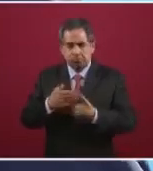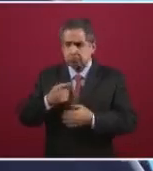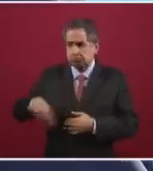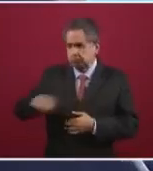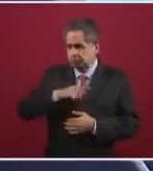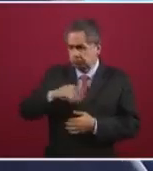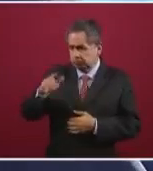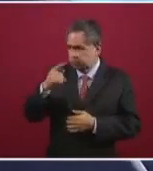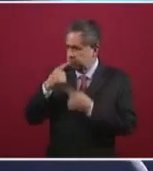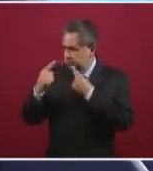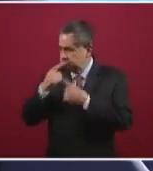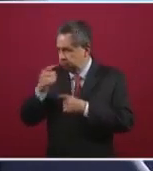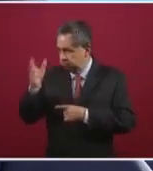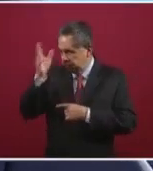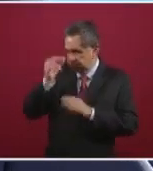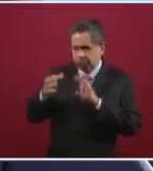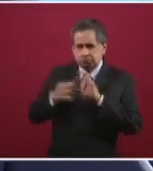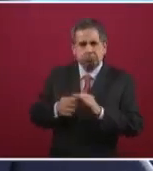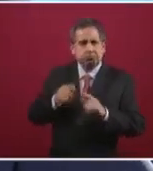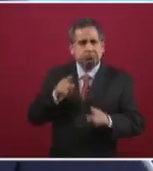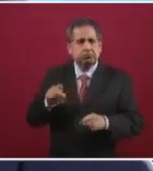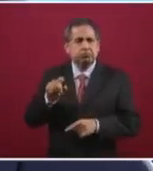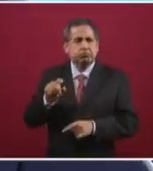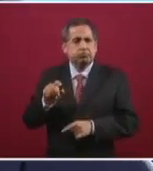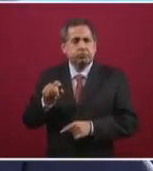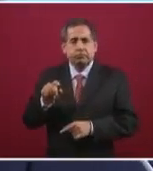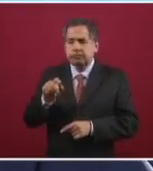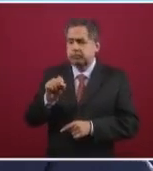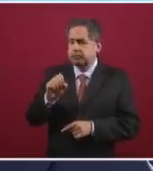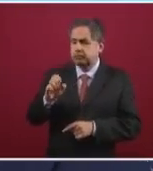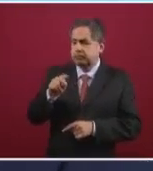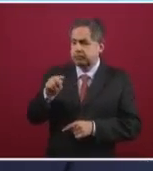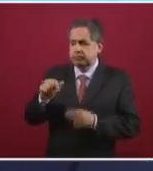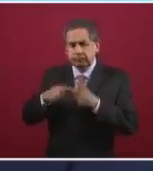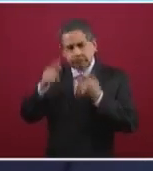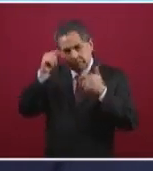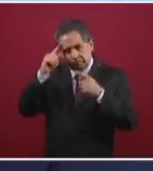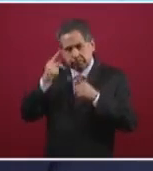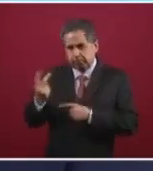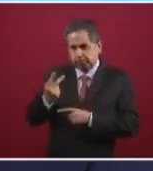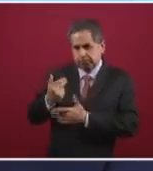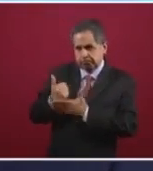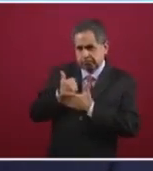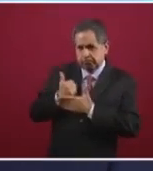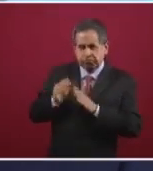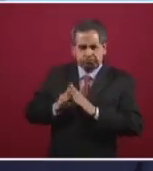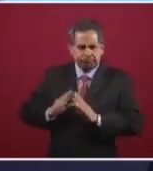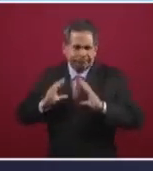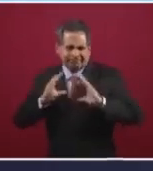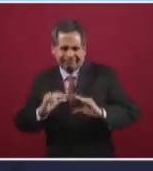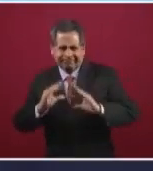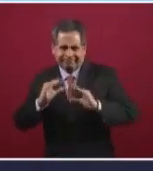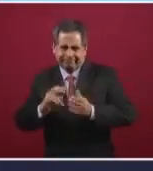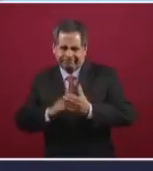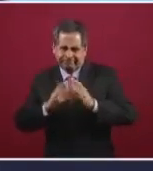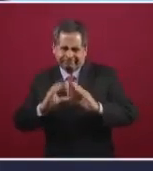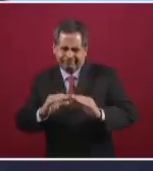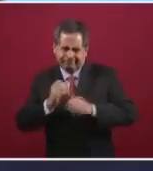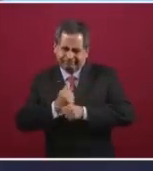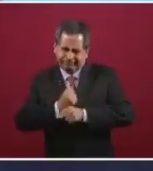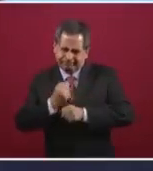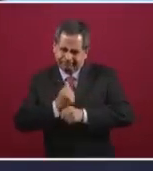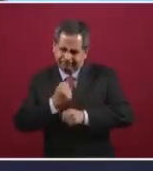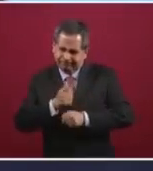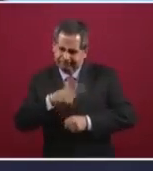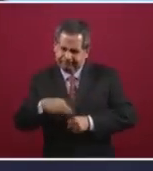para que la Secretaría de la Defensa y la Secretaría de Marina nos ayuden en la formación